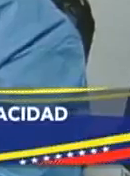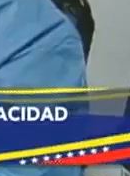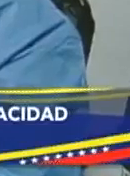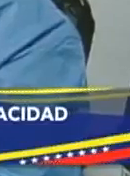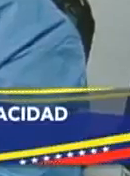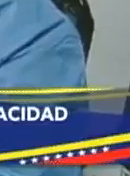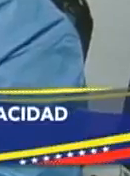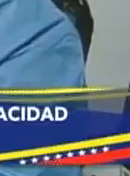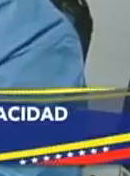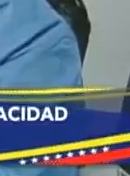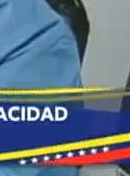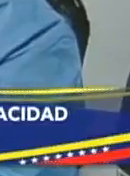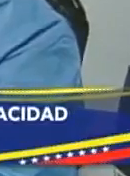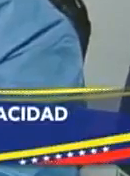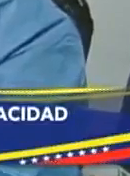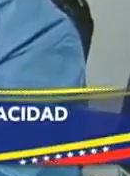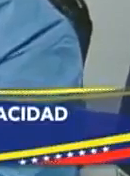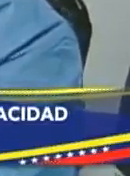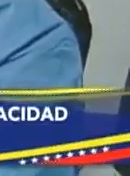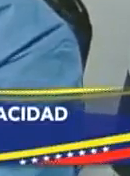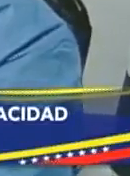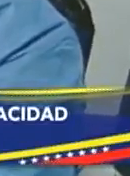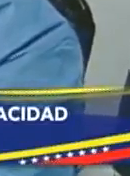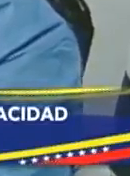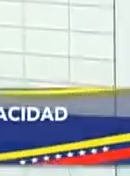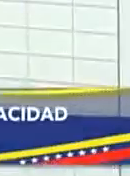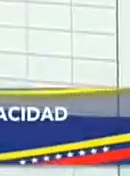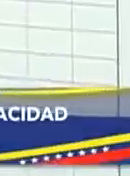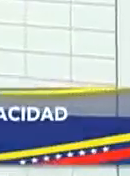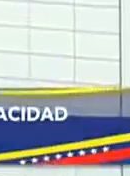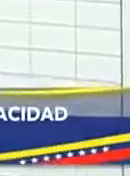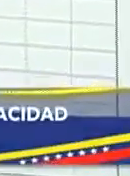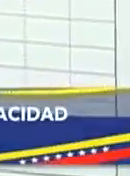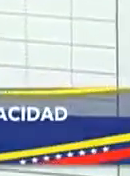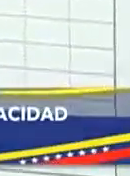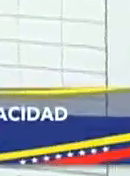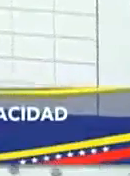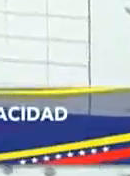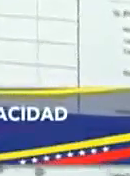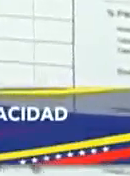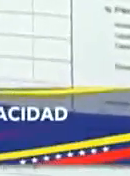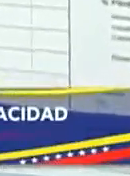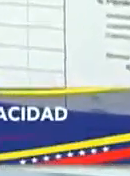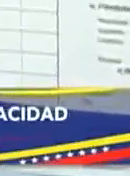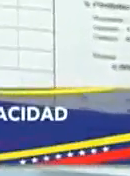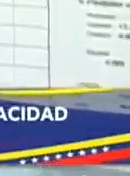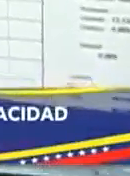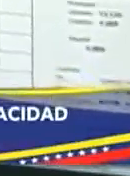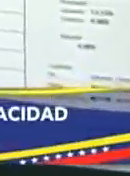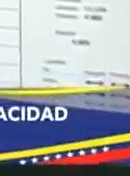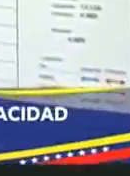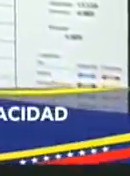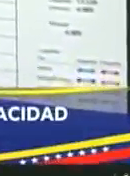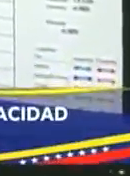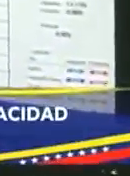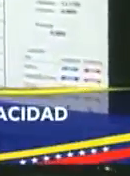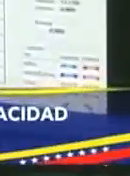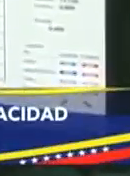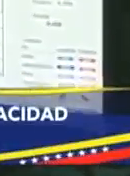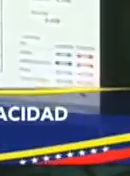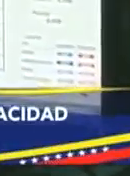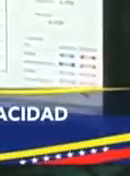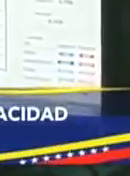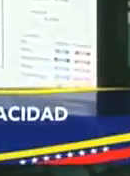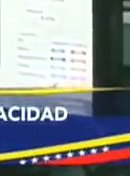a sus pacientes perfectamente. Muy agradecida con usted, de verdad. Gracias, Nair Ortega. Bueno, presidente, como usted puede